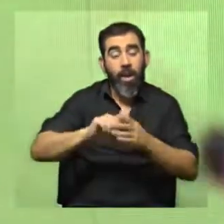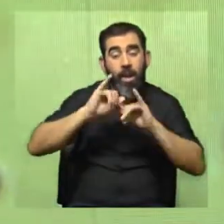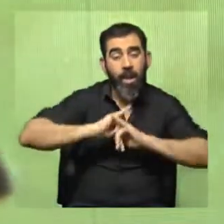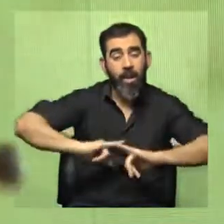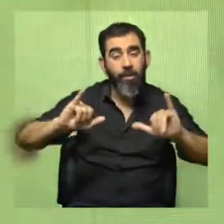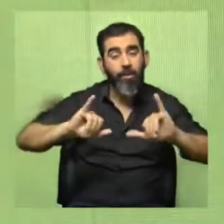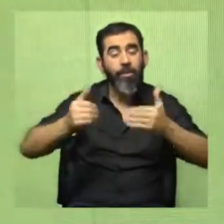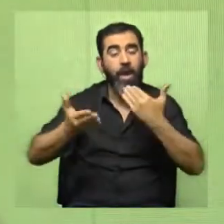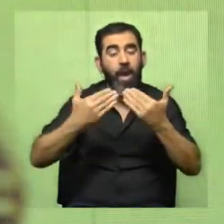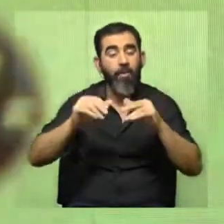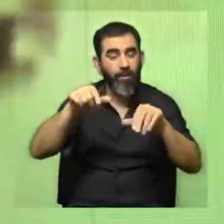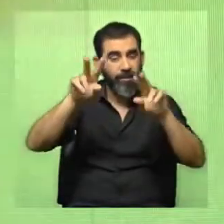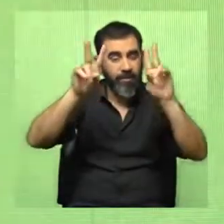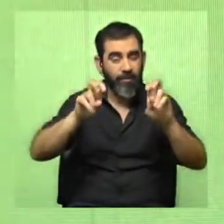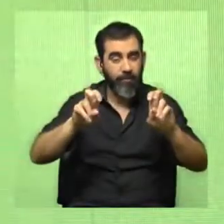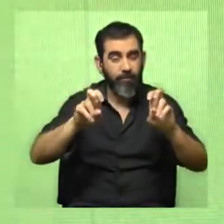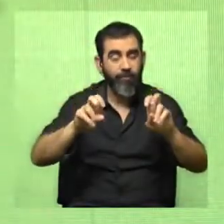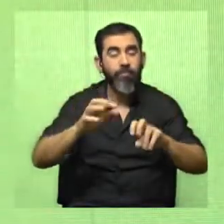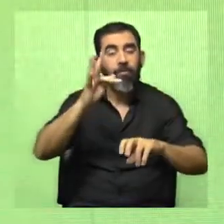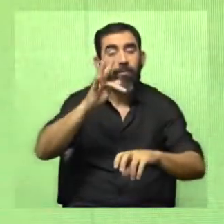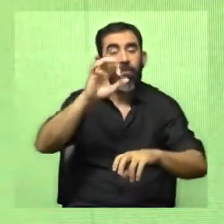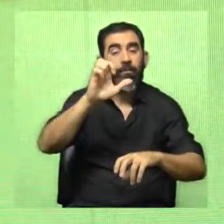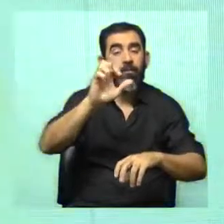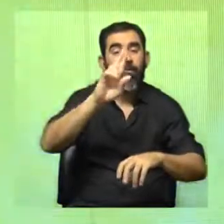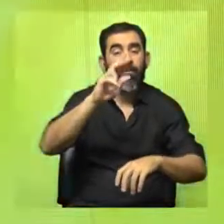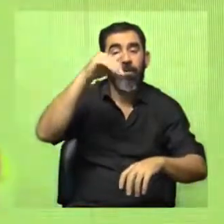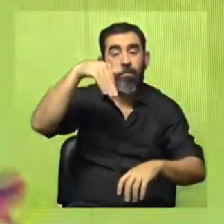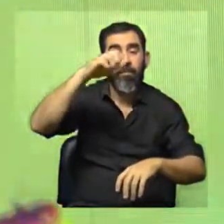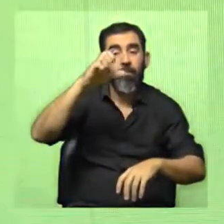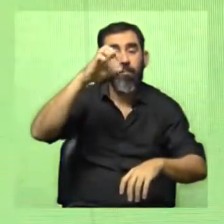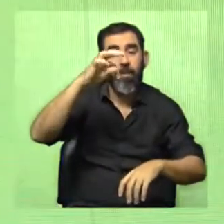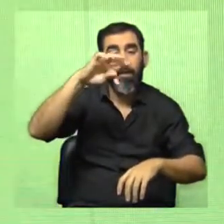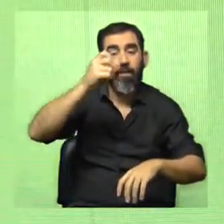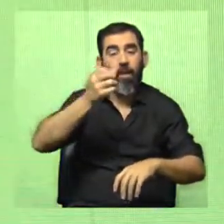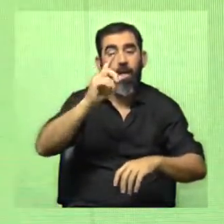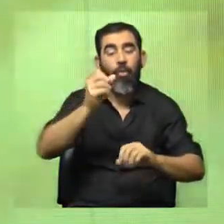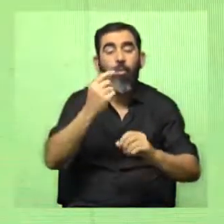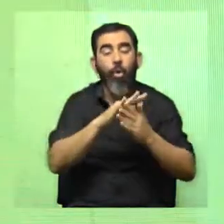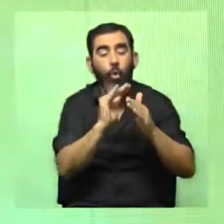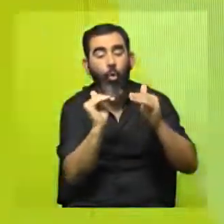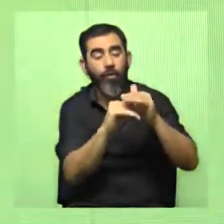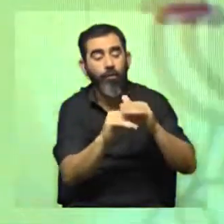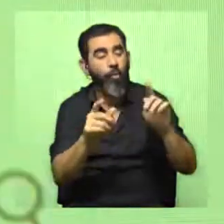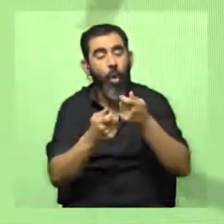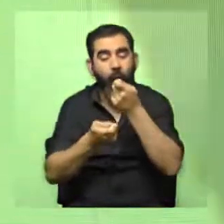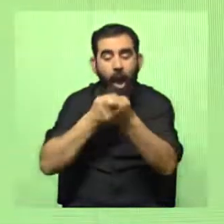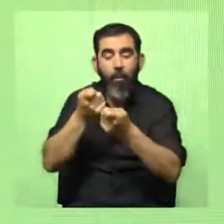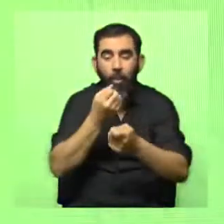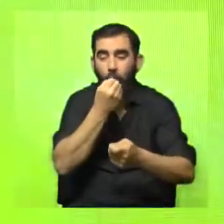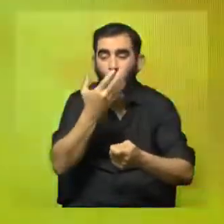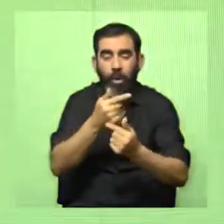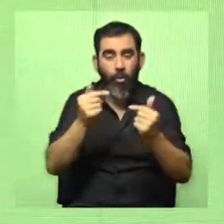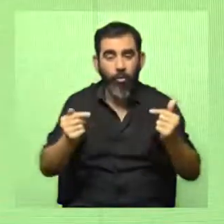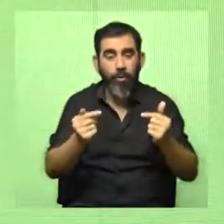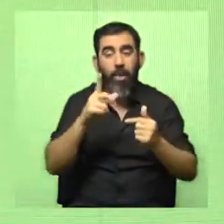poco hablábamos de los fermentados, pero la fermentación desde el punto de vista como método de conservación y no tanto del aporte probiótico o de alimento vivo.